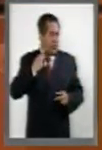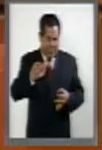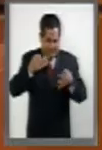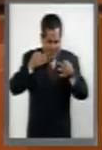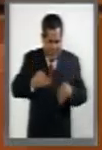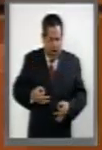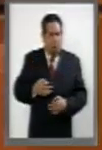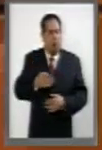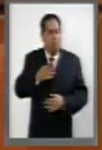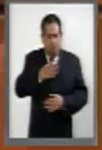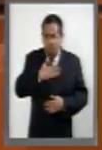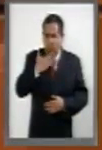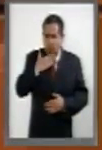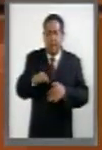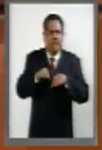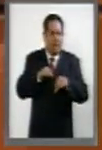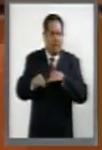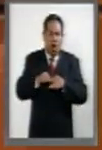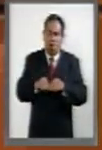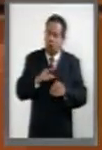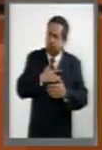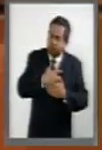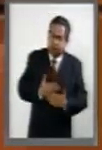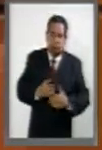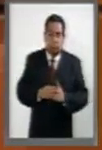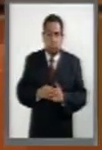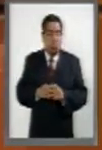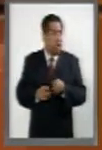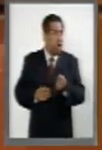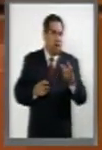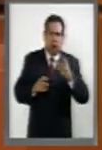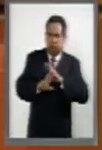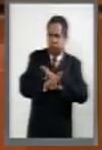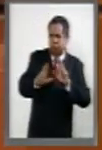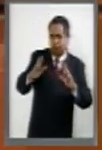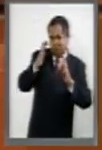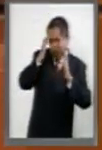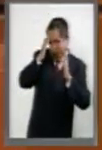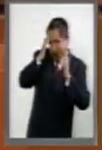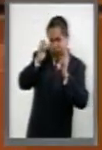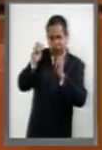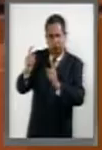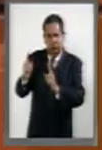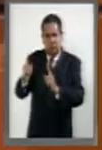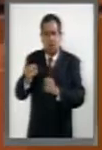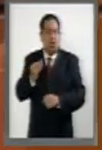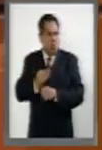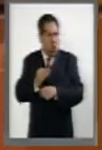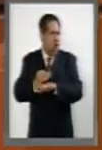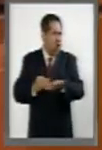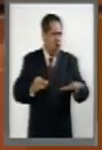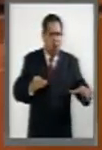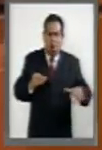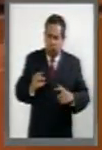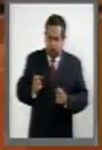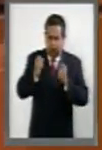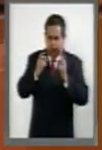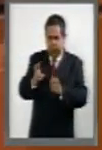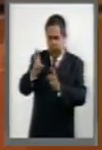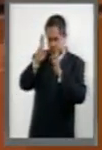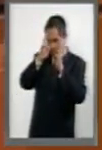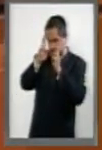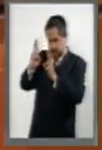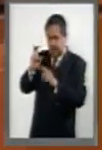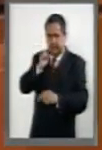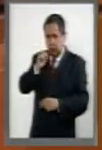una noble tarea. Recibió varios reconocimientos como el que hoy le rendimos en este Senado